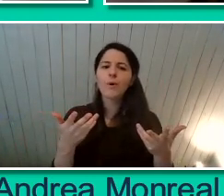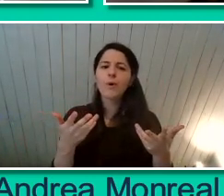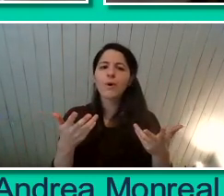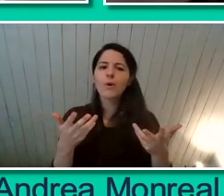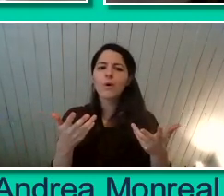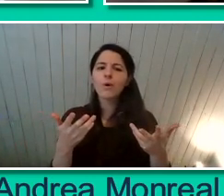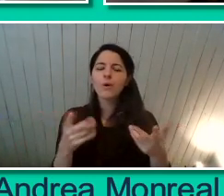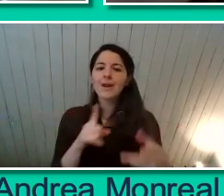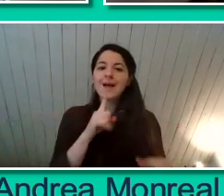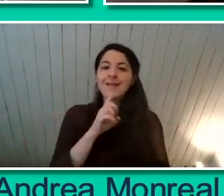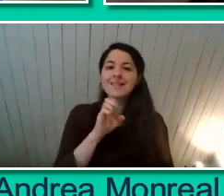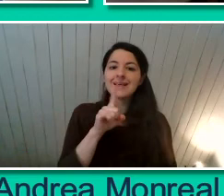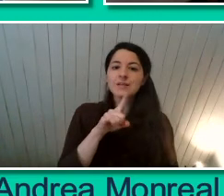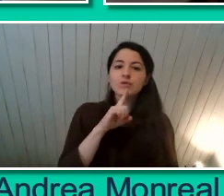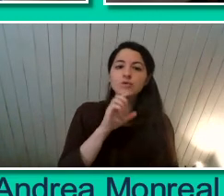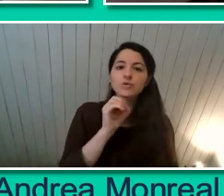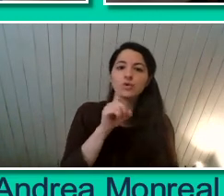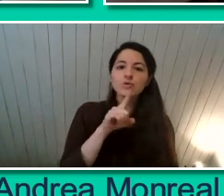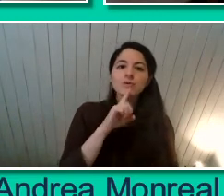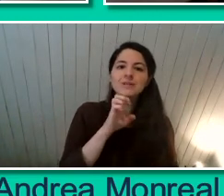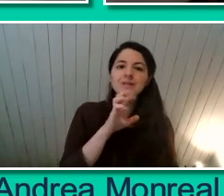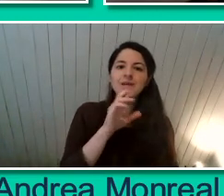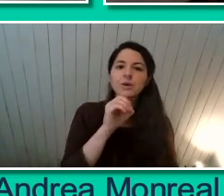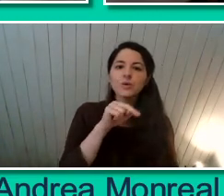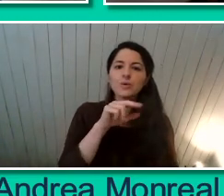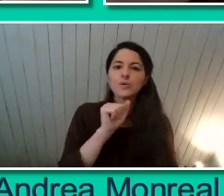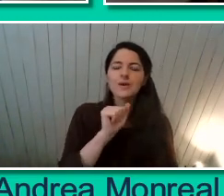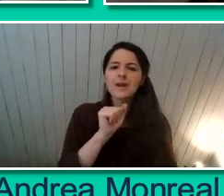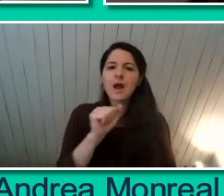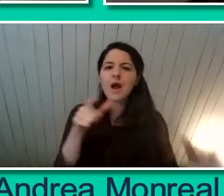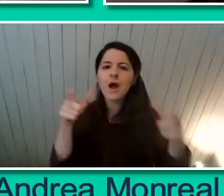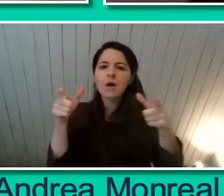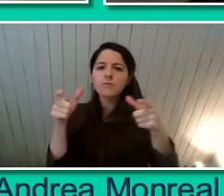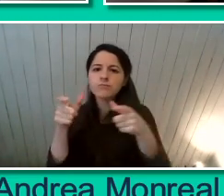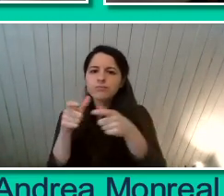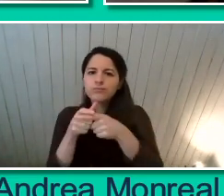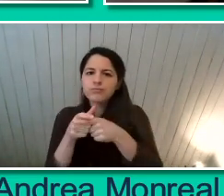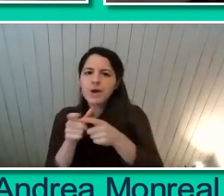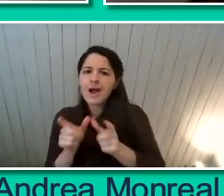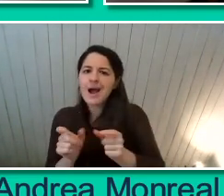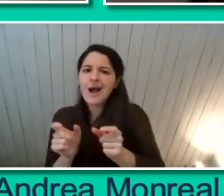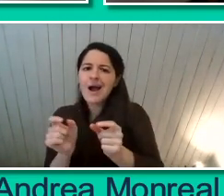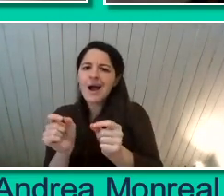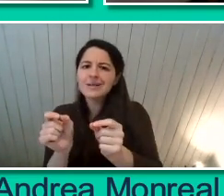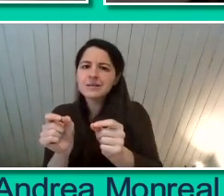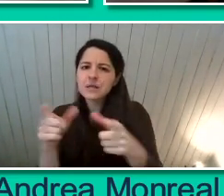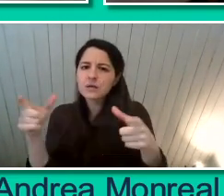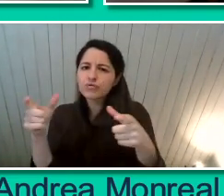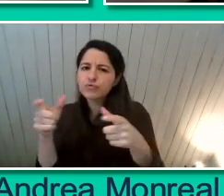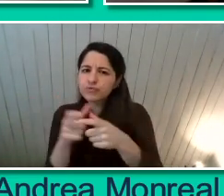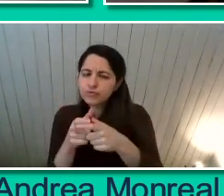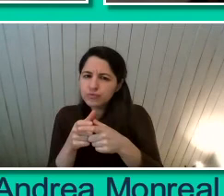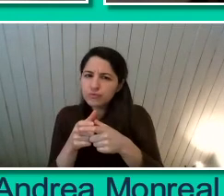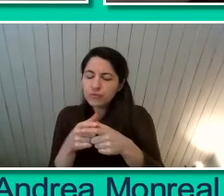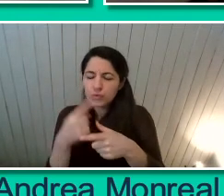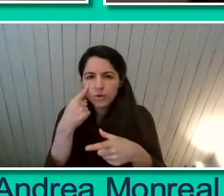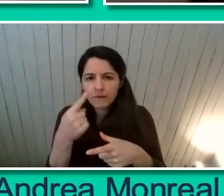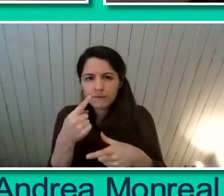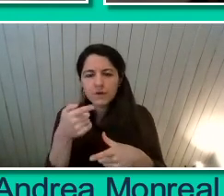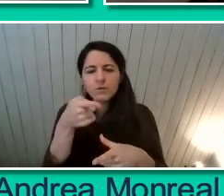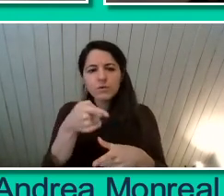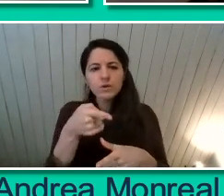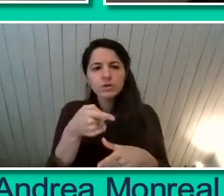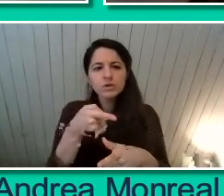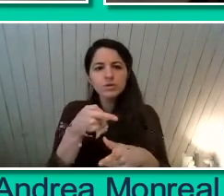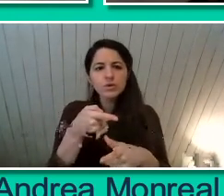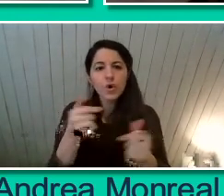testosterona ayuda a disminuir el tamaño de los tumores. Y cierto, daba el ejemplo que habían visto esta relación también con respecto a los